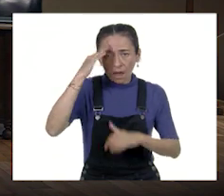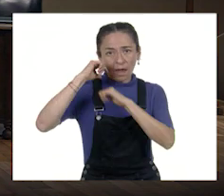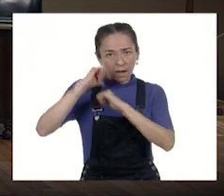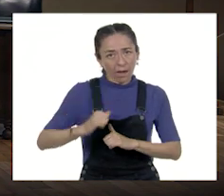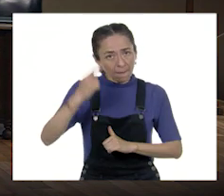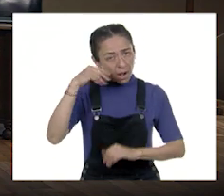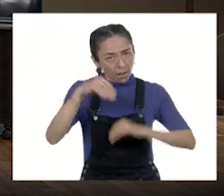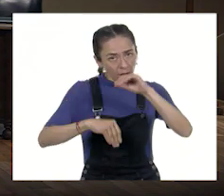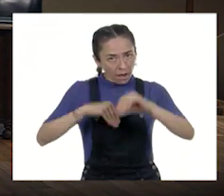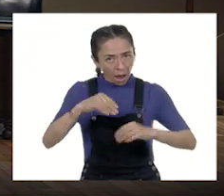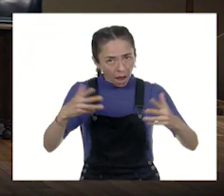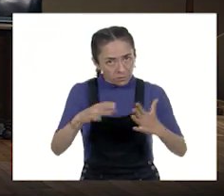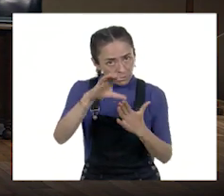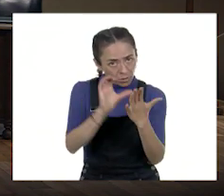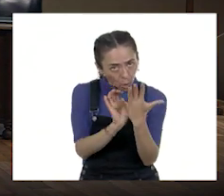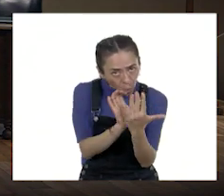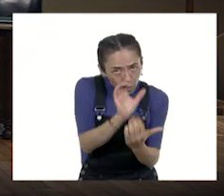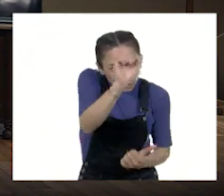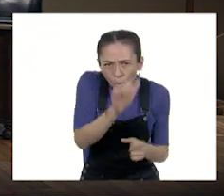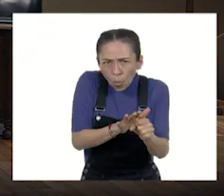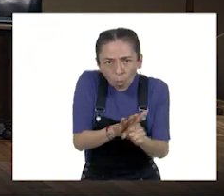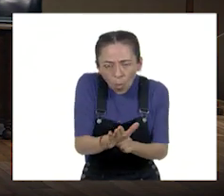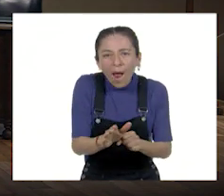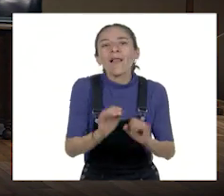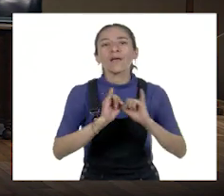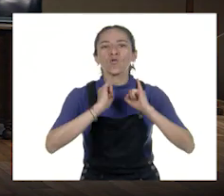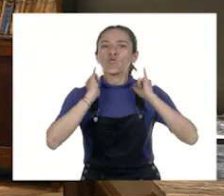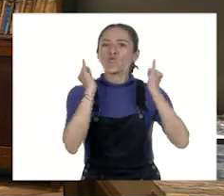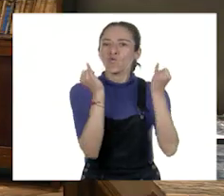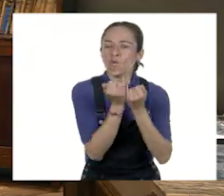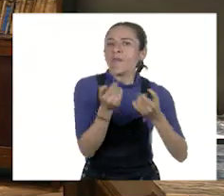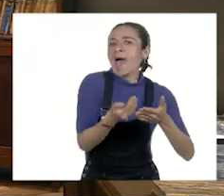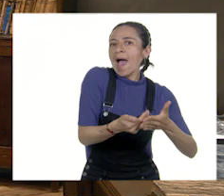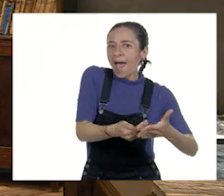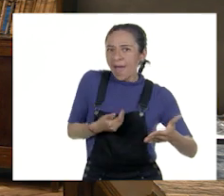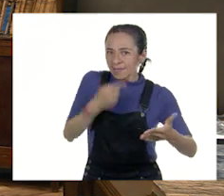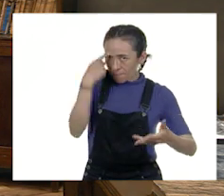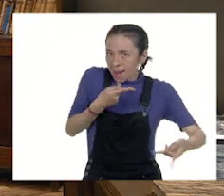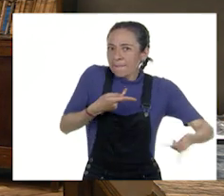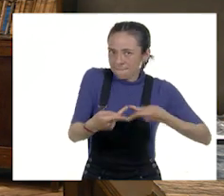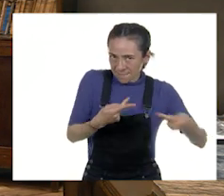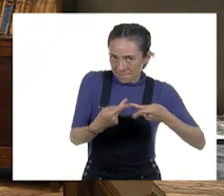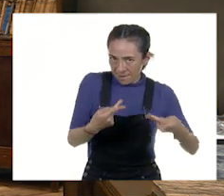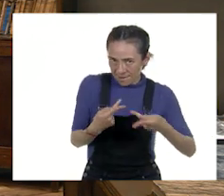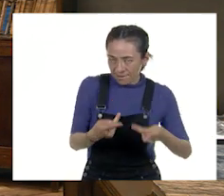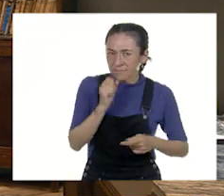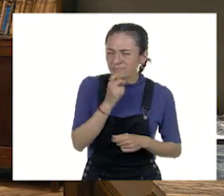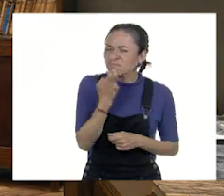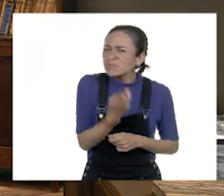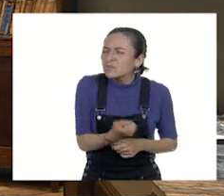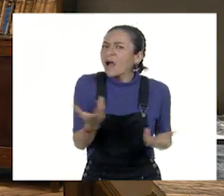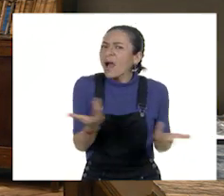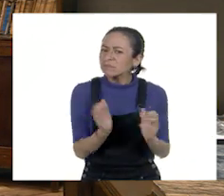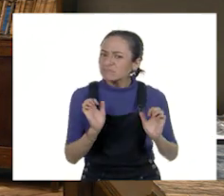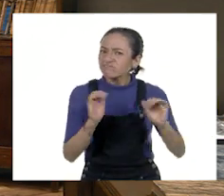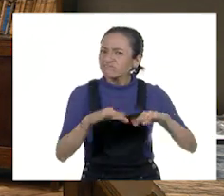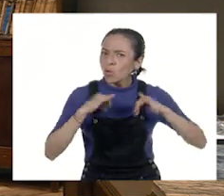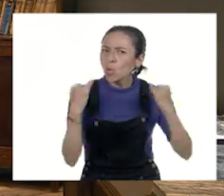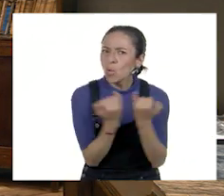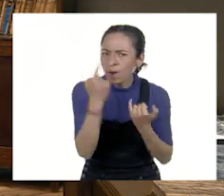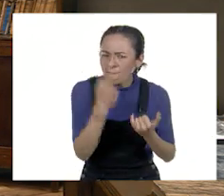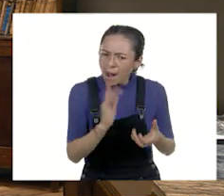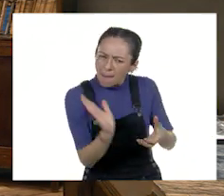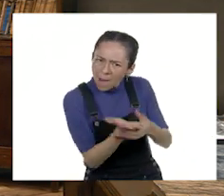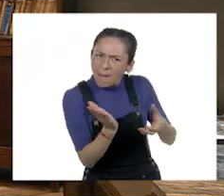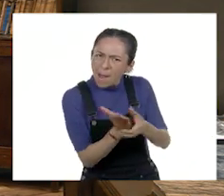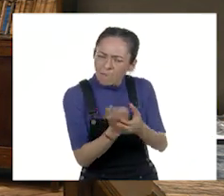fueron precisamente las juntas preparatorias. En estas juntas se examinaban los expedientes y las credenciales de los diputados